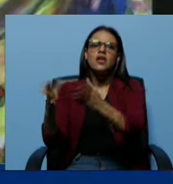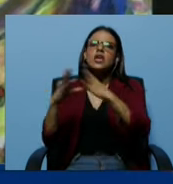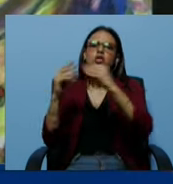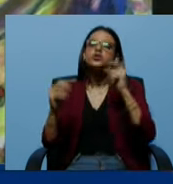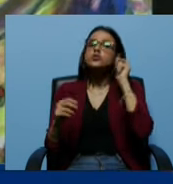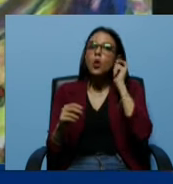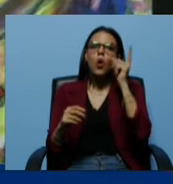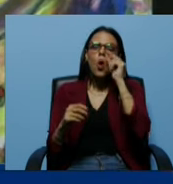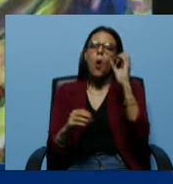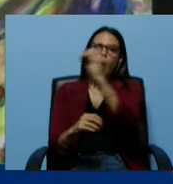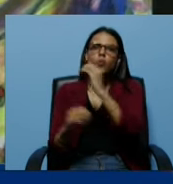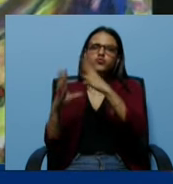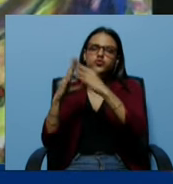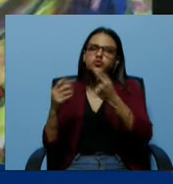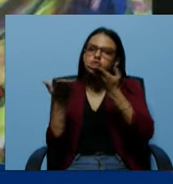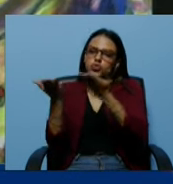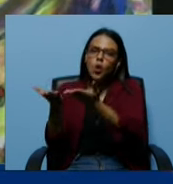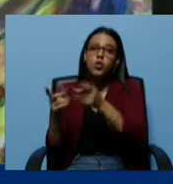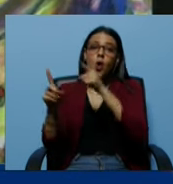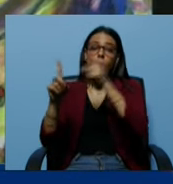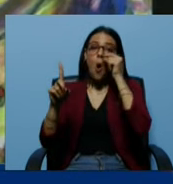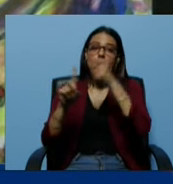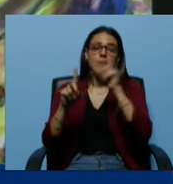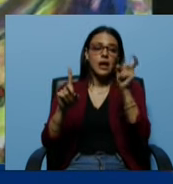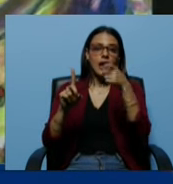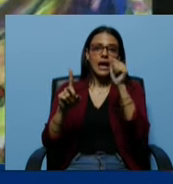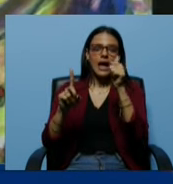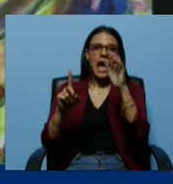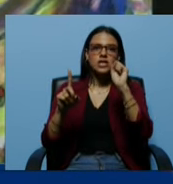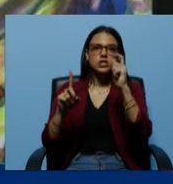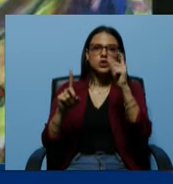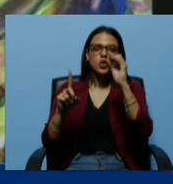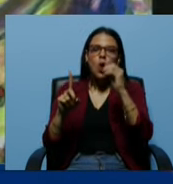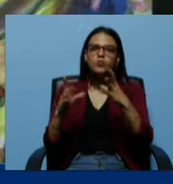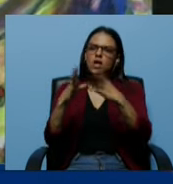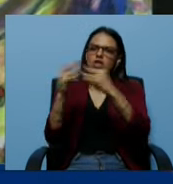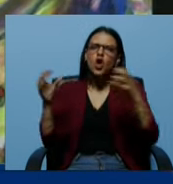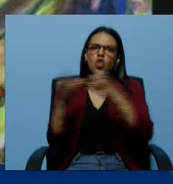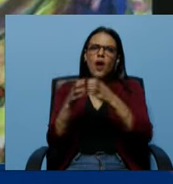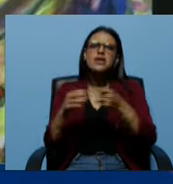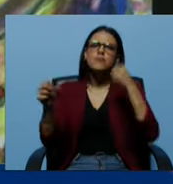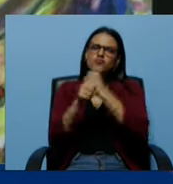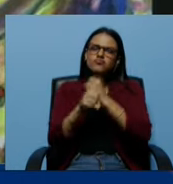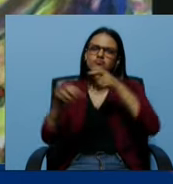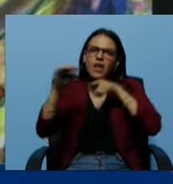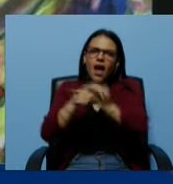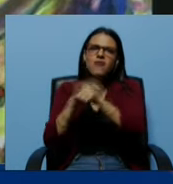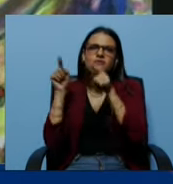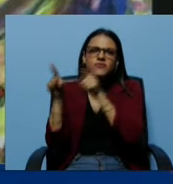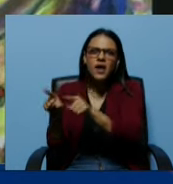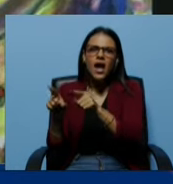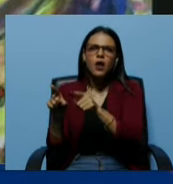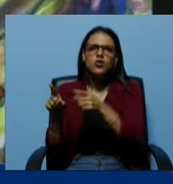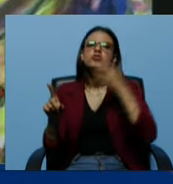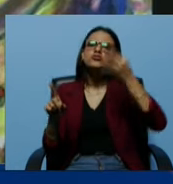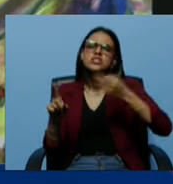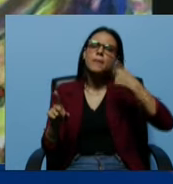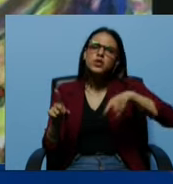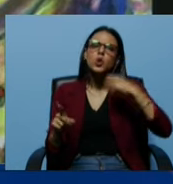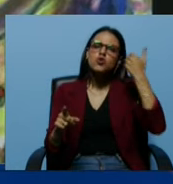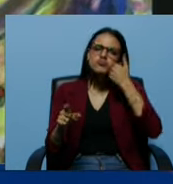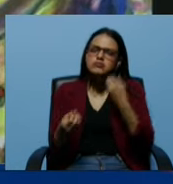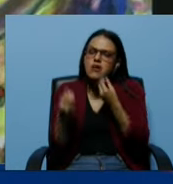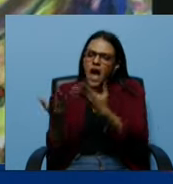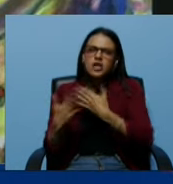todos. A ti, Gastón Arizpe, y a todo el equipo de trabajo, siempre nuestro cariño,